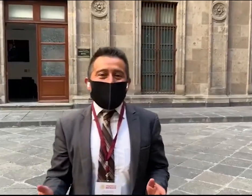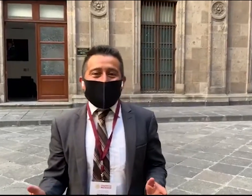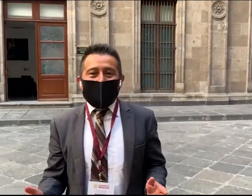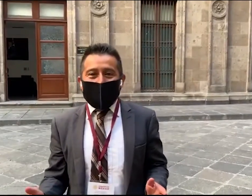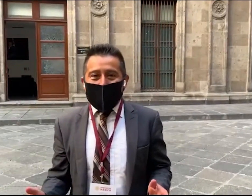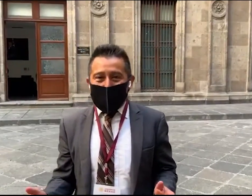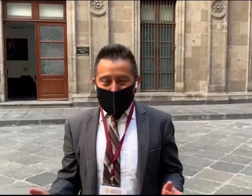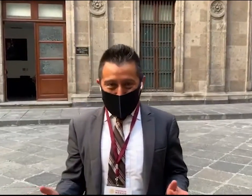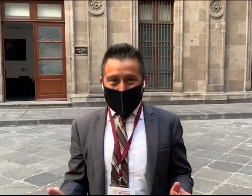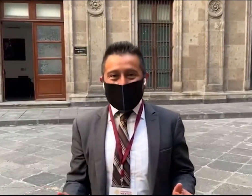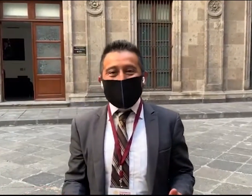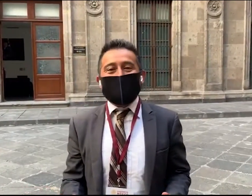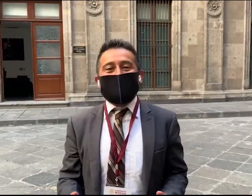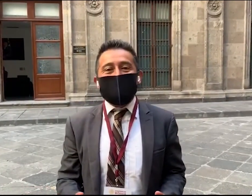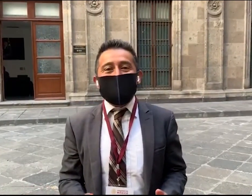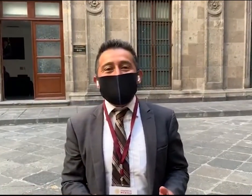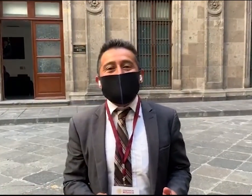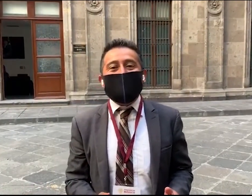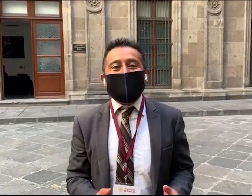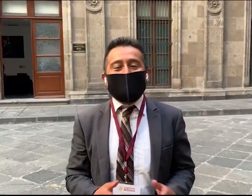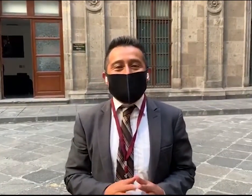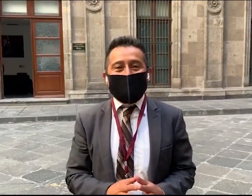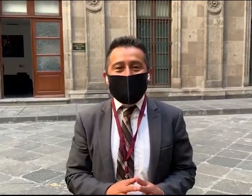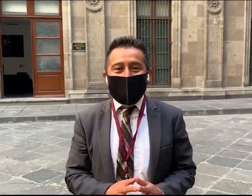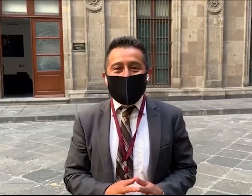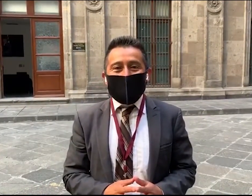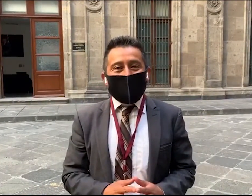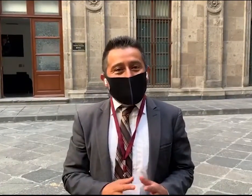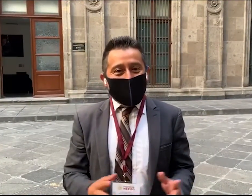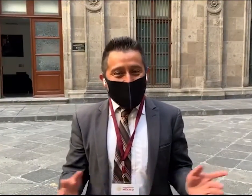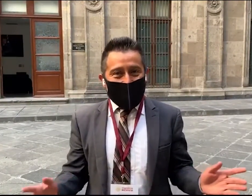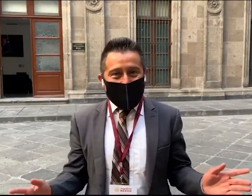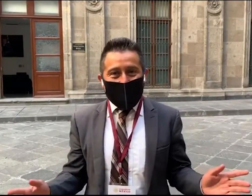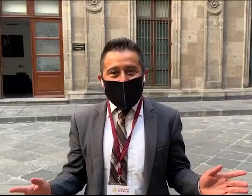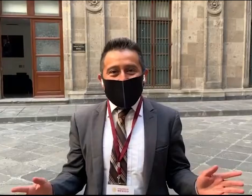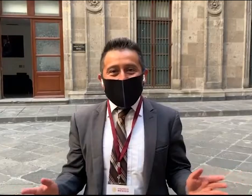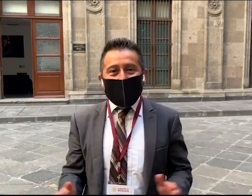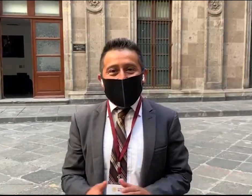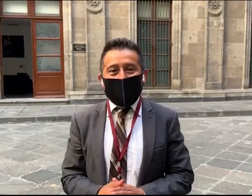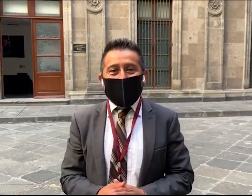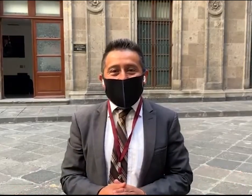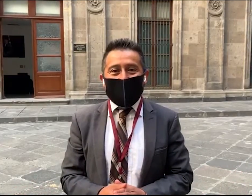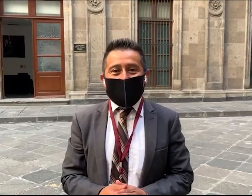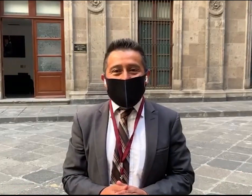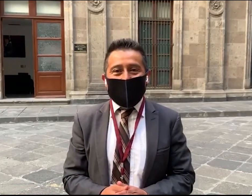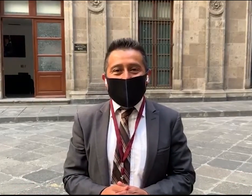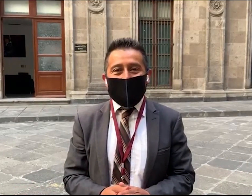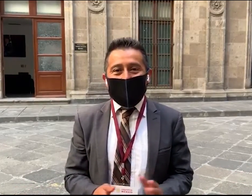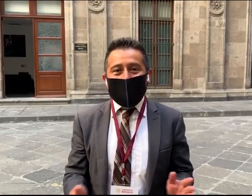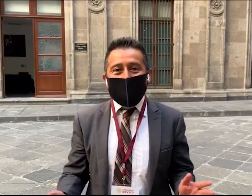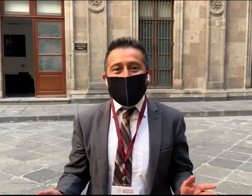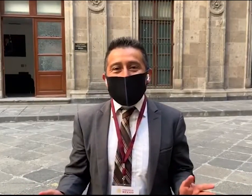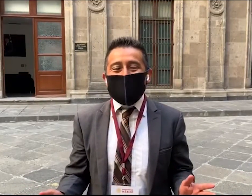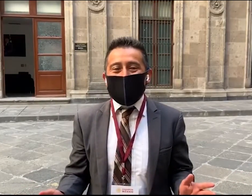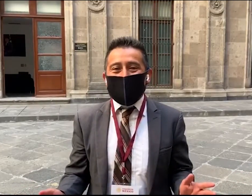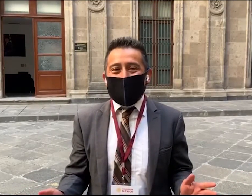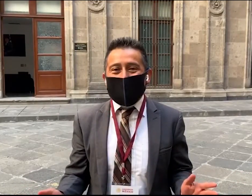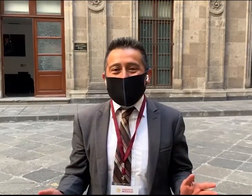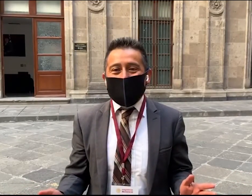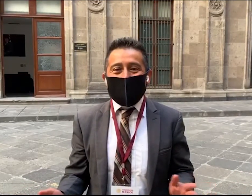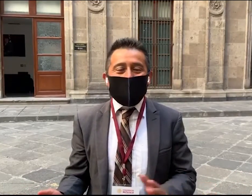alguna, la nota dada el propio presidente de la República al reiterar que después de las críticas que le generó el